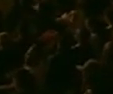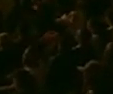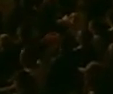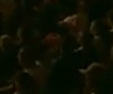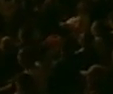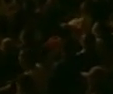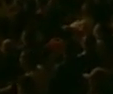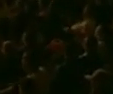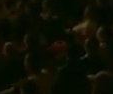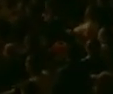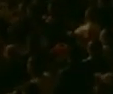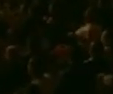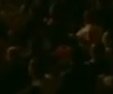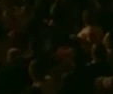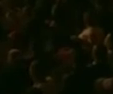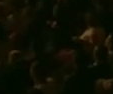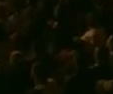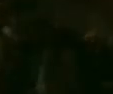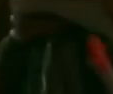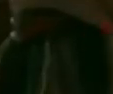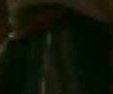Buenas noches, como cada semana